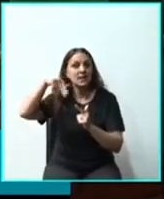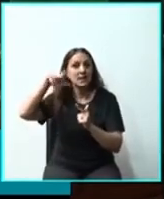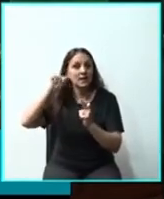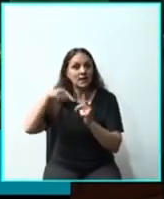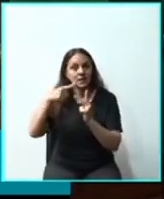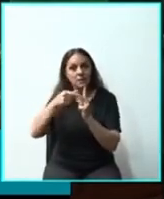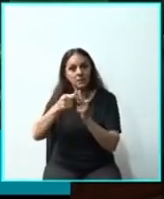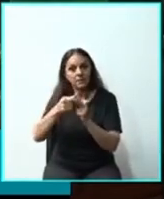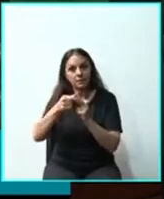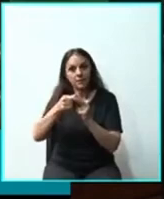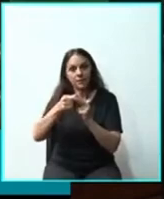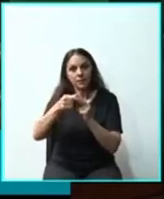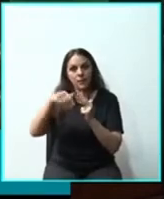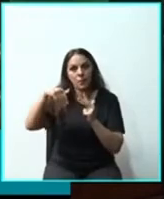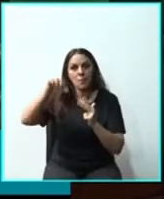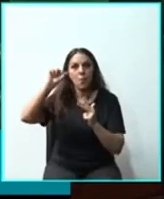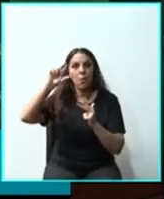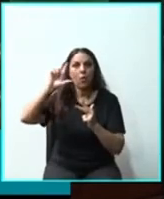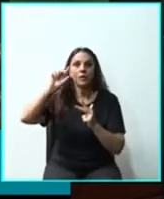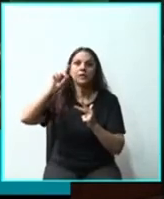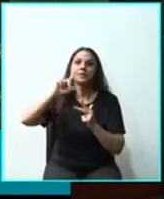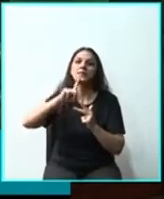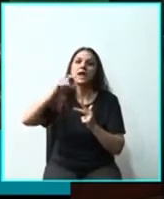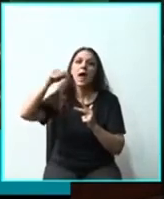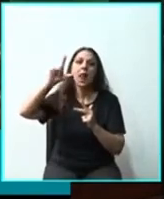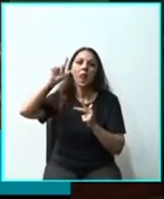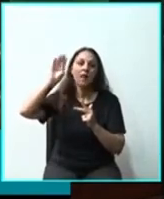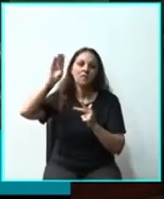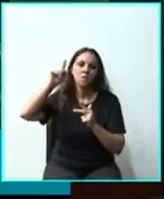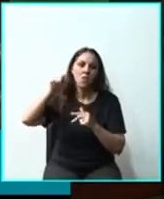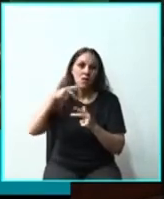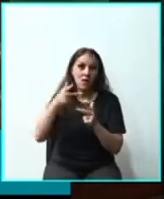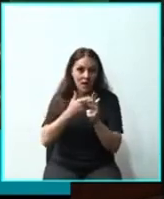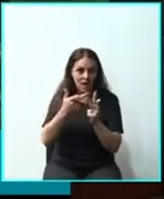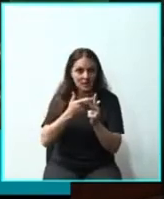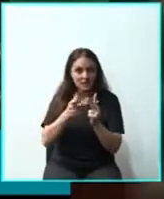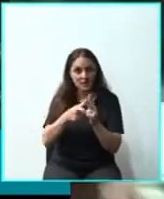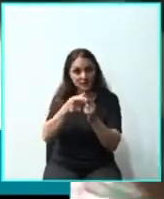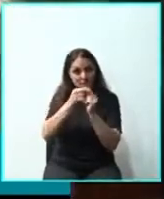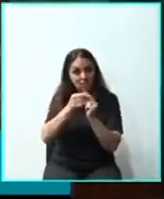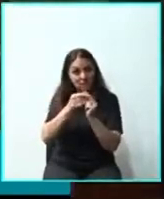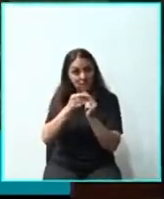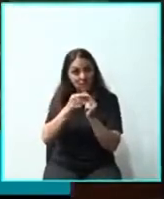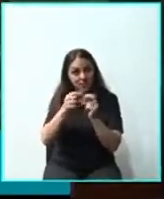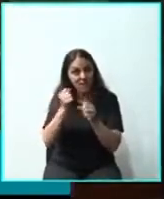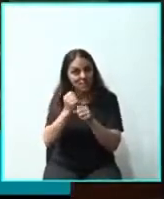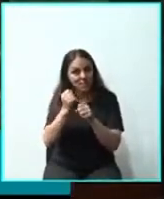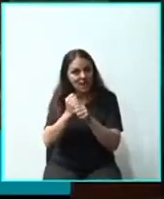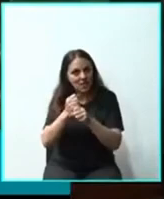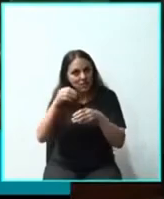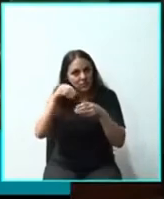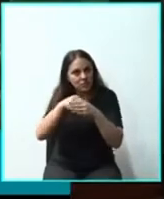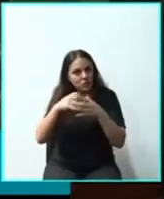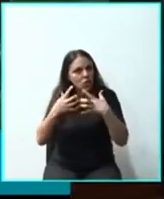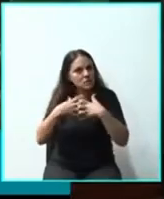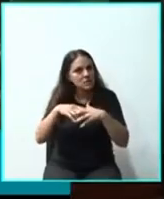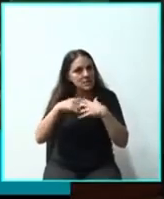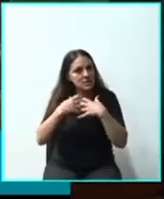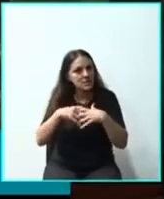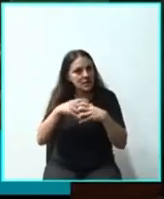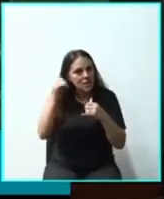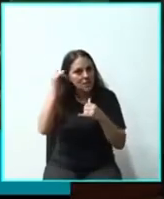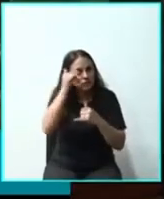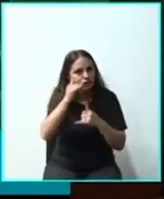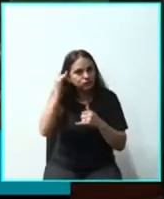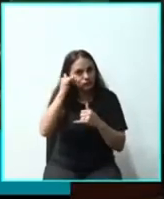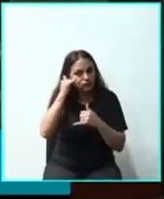Laura Montalvo son las que llevan adelante el sistema de los sistemas de